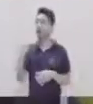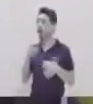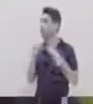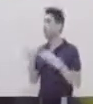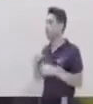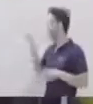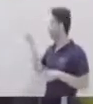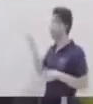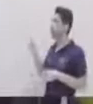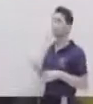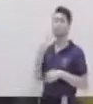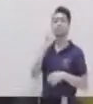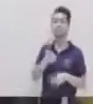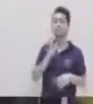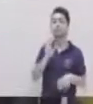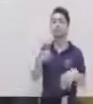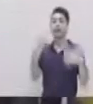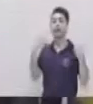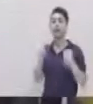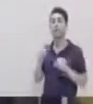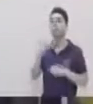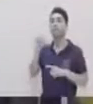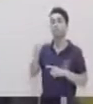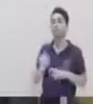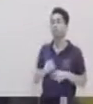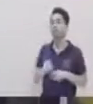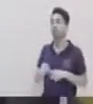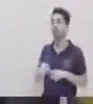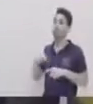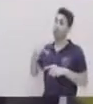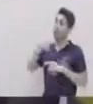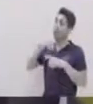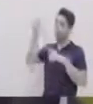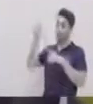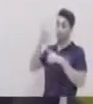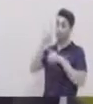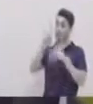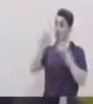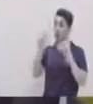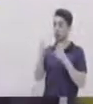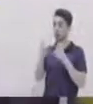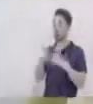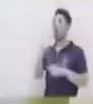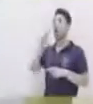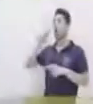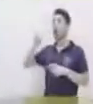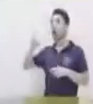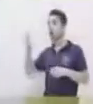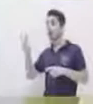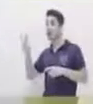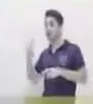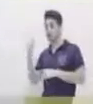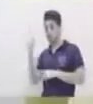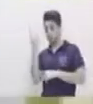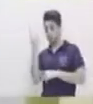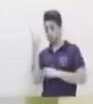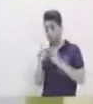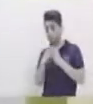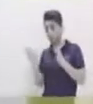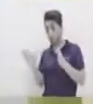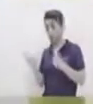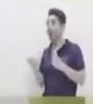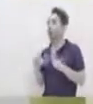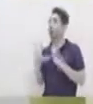servir bastante es respondernos estas dos preguntas. Entonces, la primera pregunta que nos vamos a responder es, ¿en una combinatoria importa el